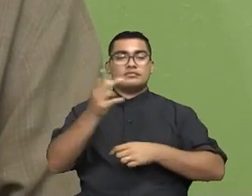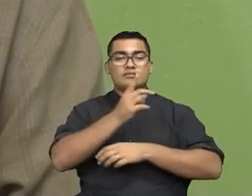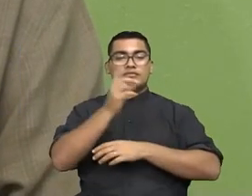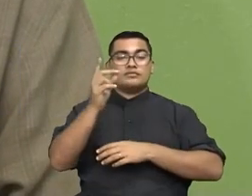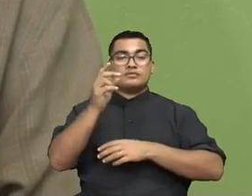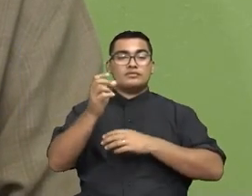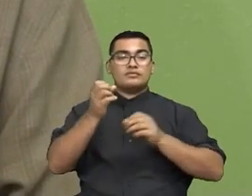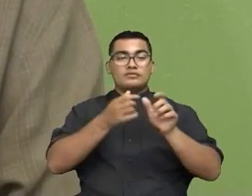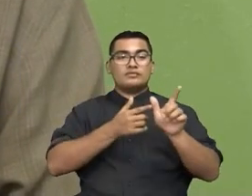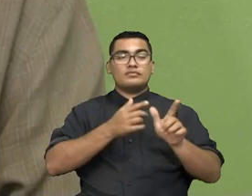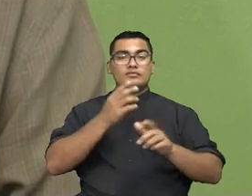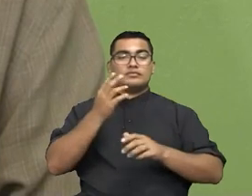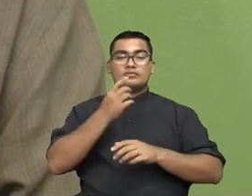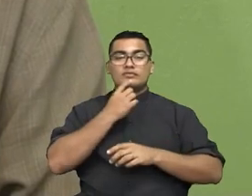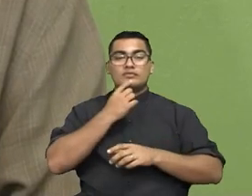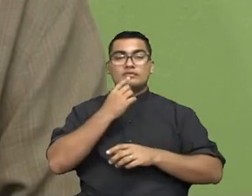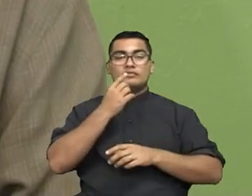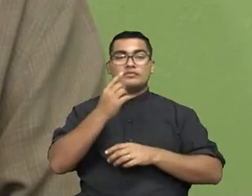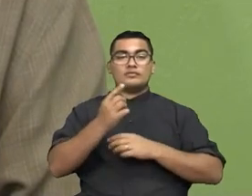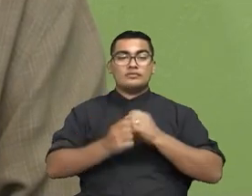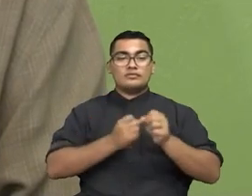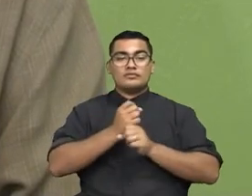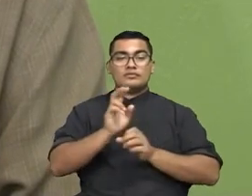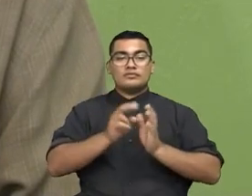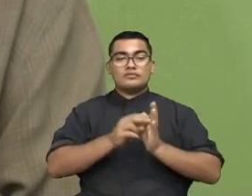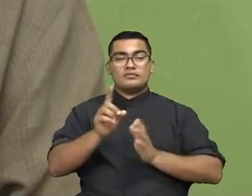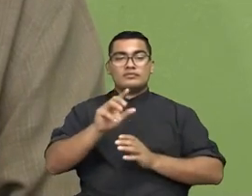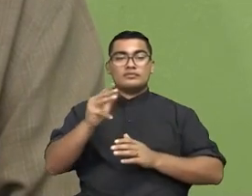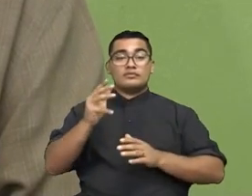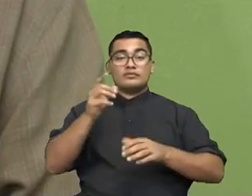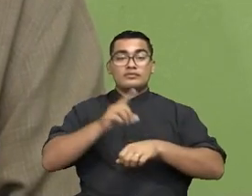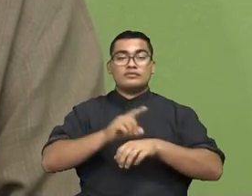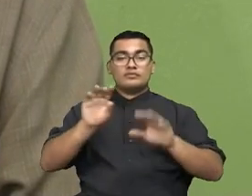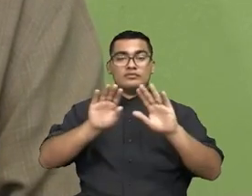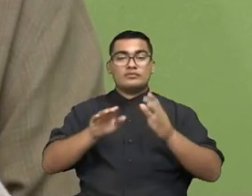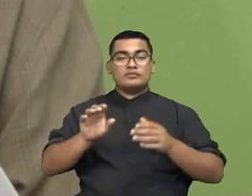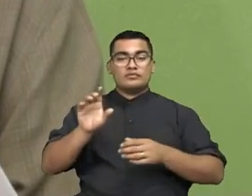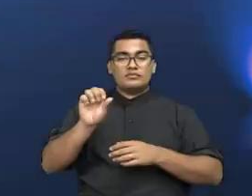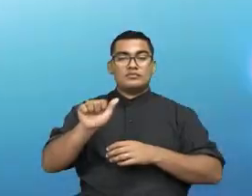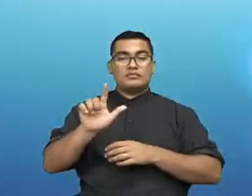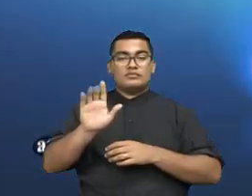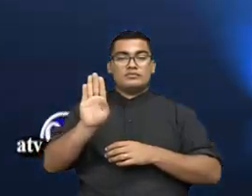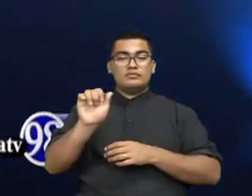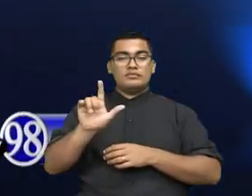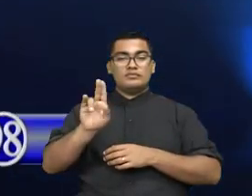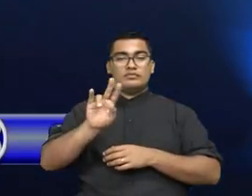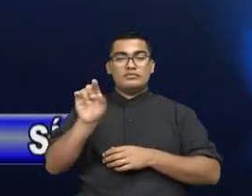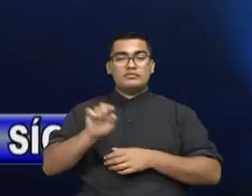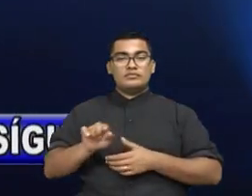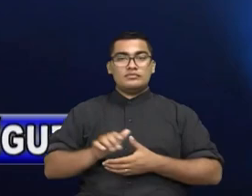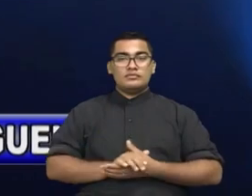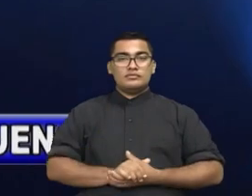año 2019, doctora Albaluz Torres Briones, ministra del Trabajo.